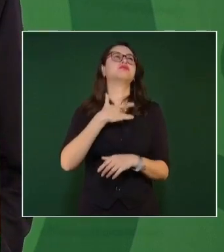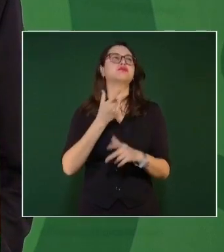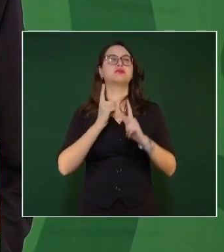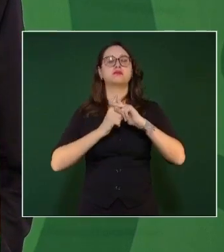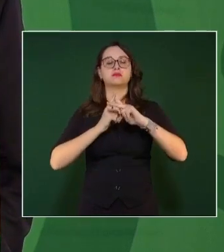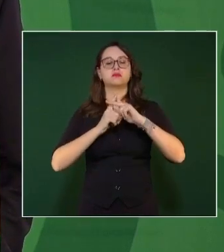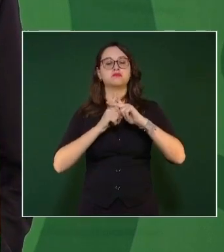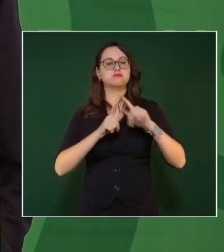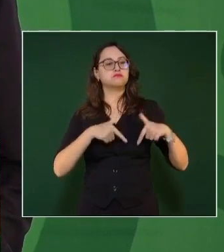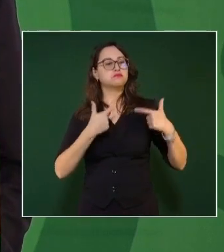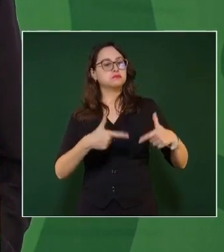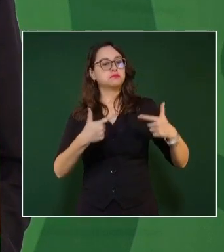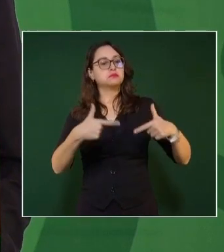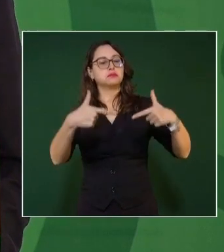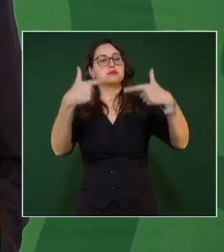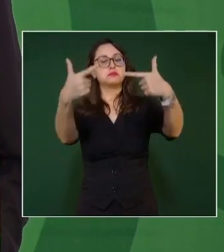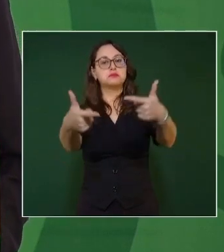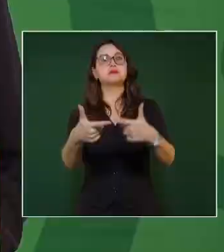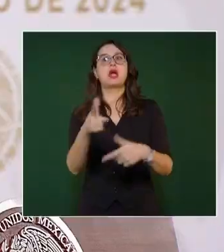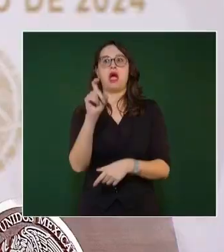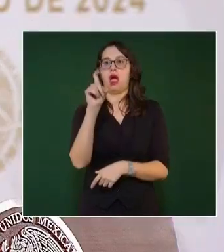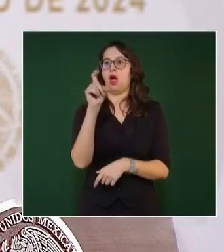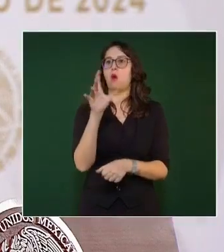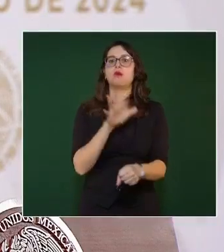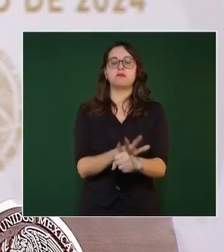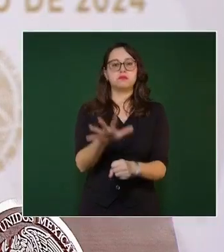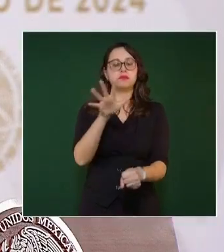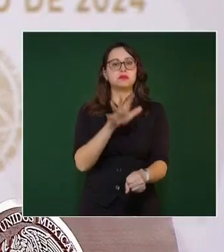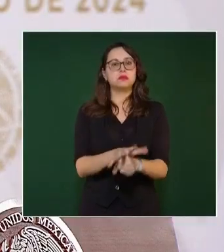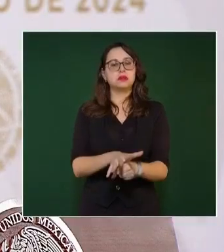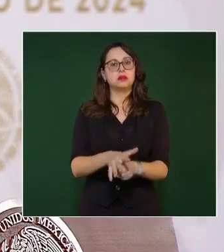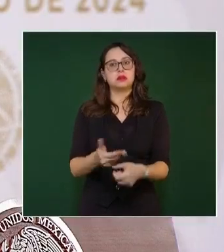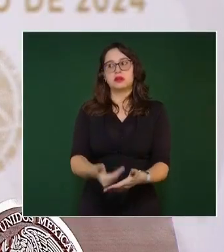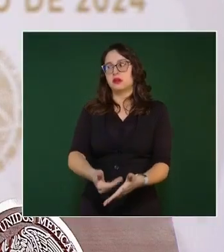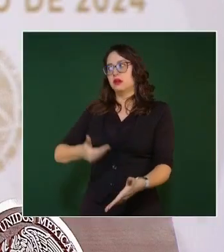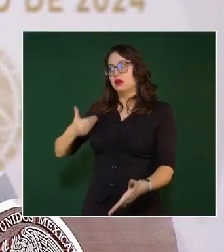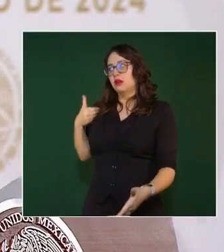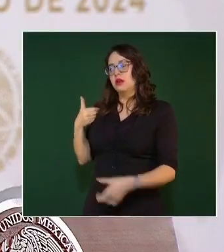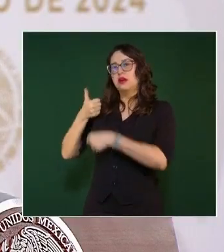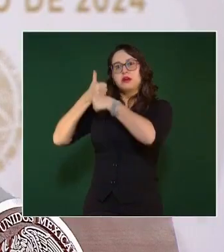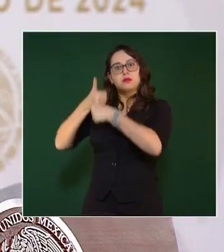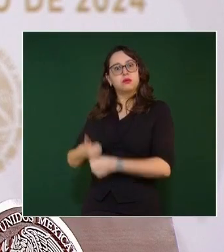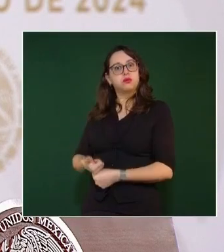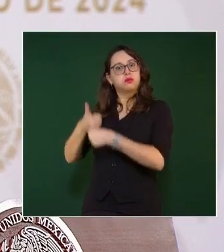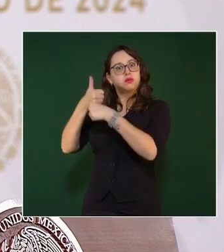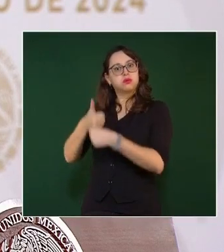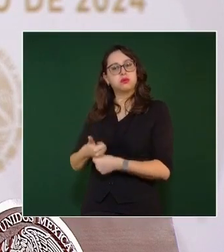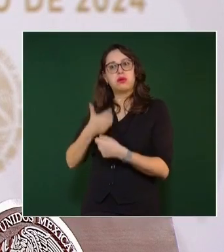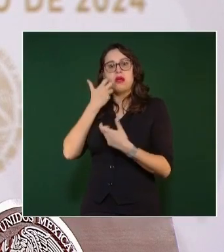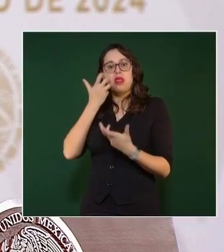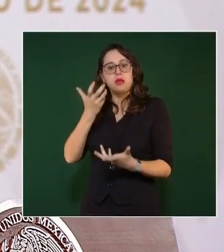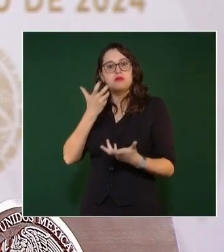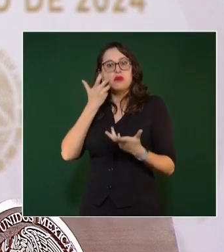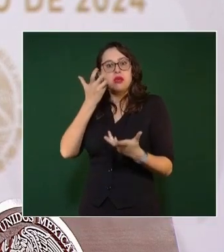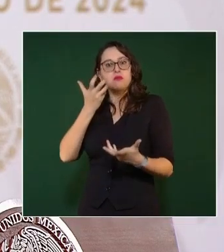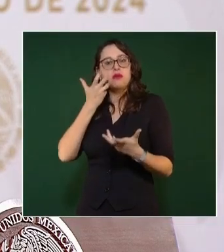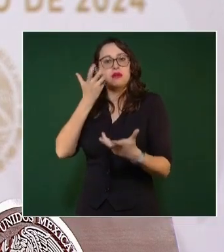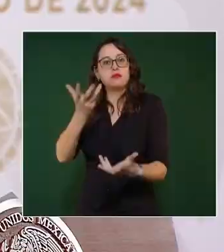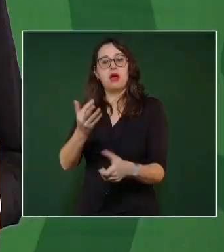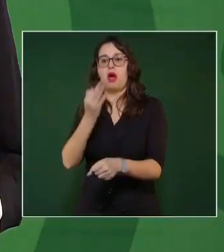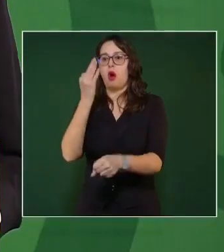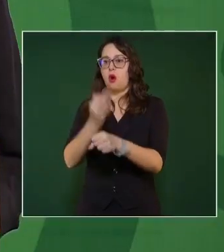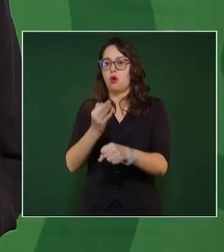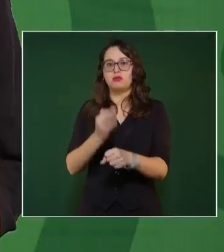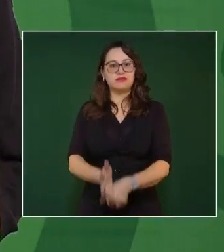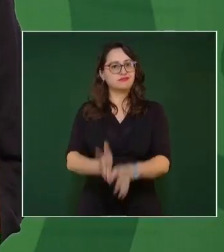próximas generaciones. Un viejo anhelo se cumple el día de hoy. Desarrollamos los proyectos ejecutivos, los